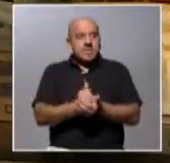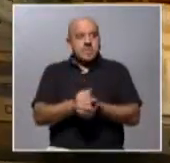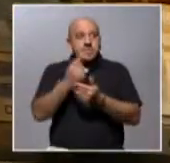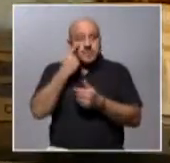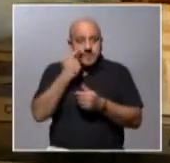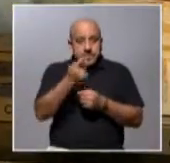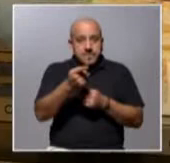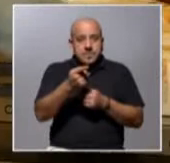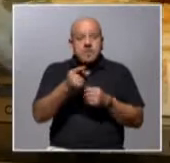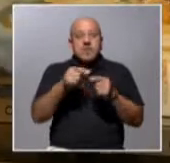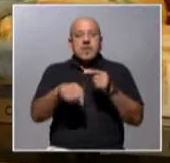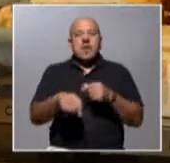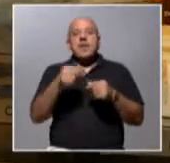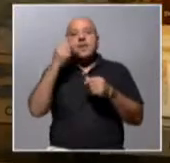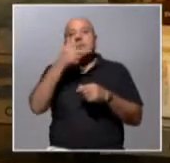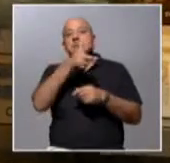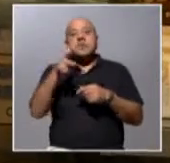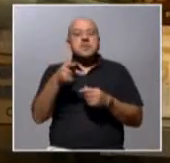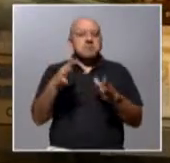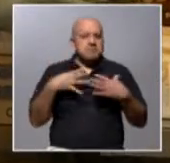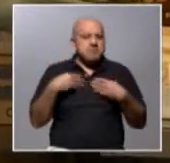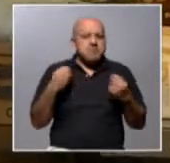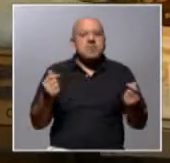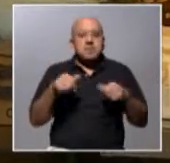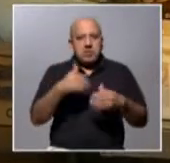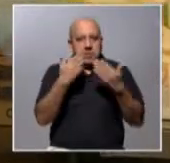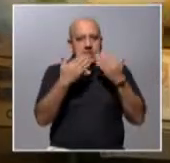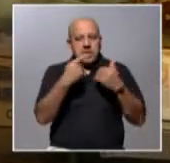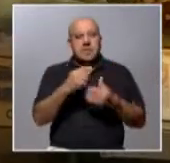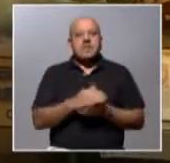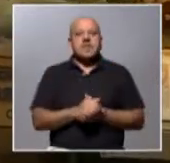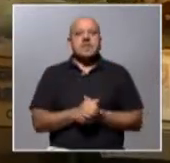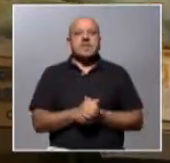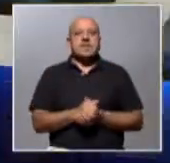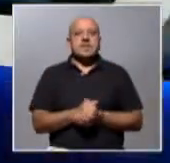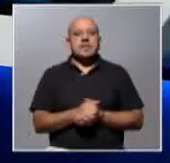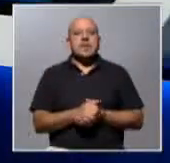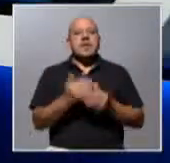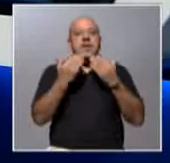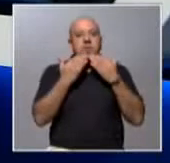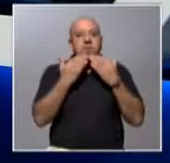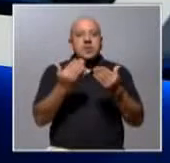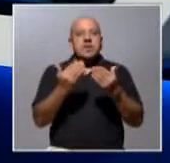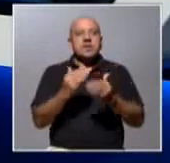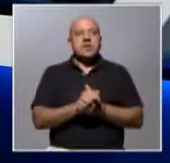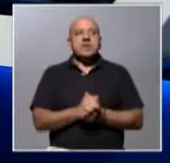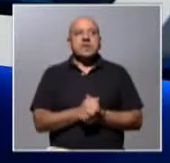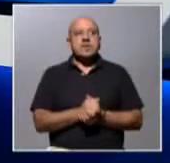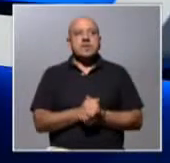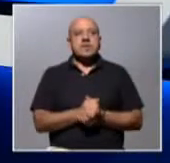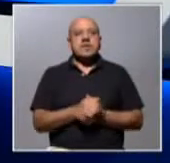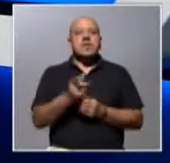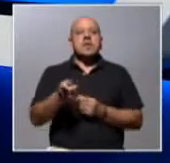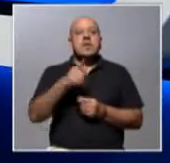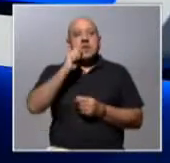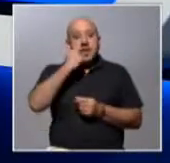hacemos a través de la pantalla de TV Ciudad, emociona, ¿eh? En un ratito charlamos con él. Sin duda, muchas gracias, Tempo. Qué lindo es ver